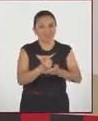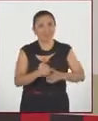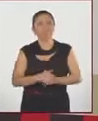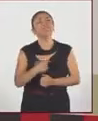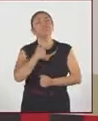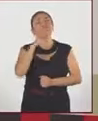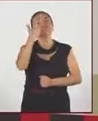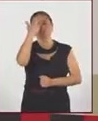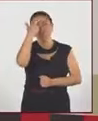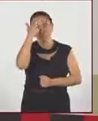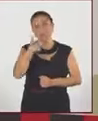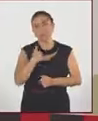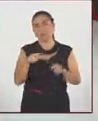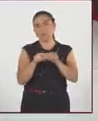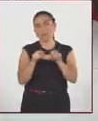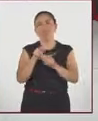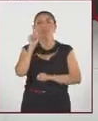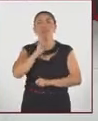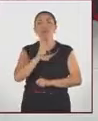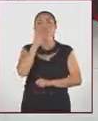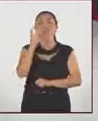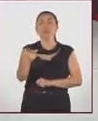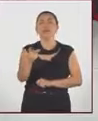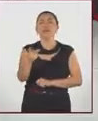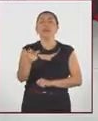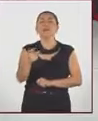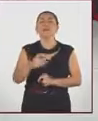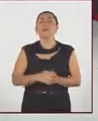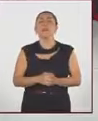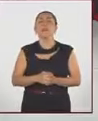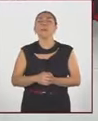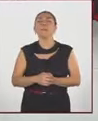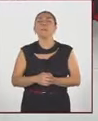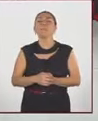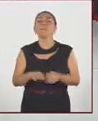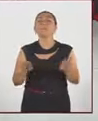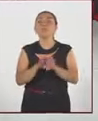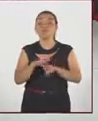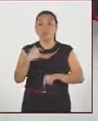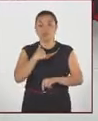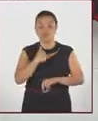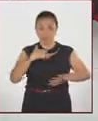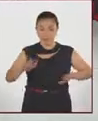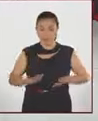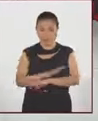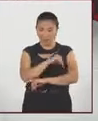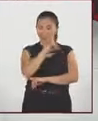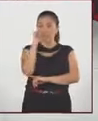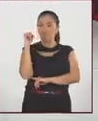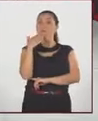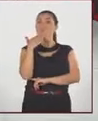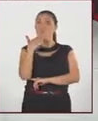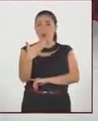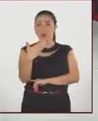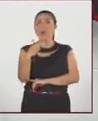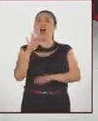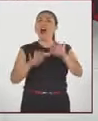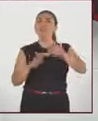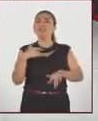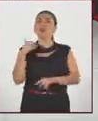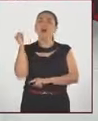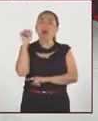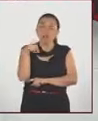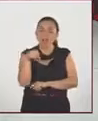acuerdo que una de mis tías me decía, digo, no es consejo ni nada, pero para poder yo mejorar mi postura y que yo luego caminaba